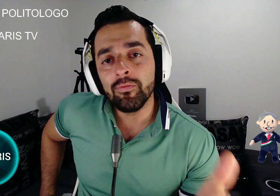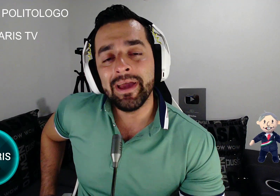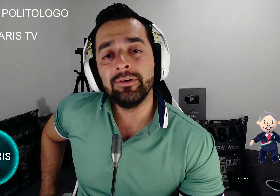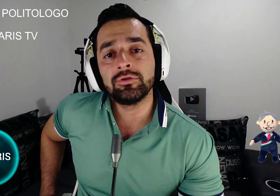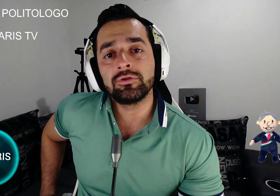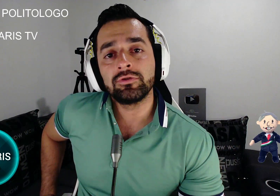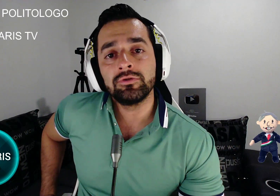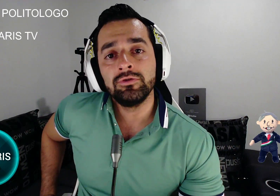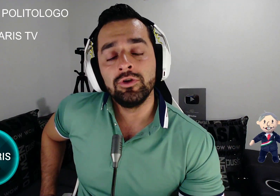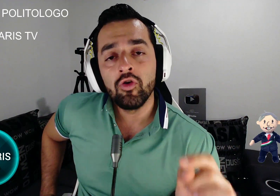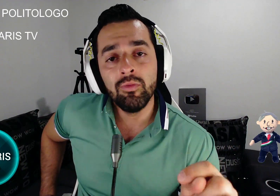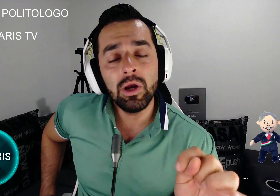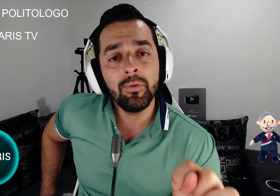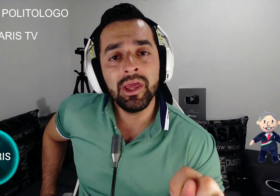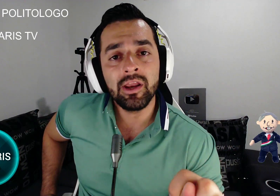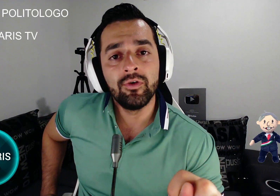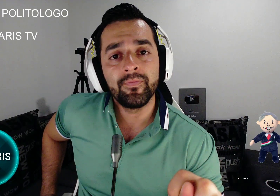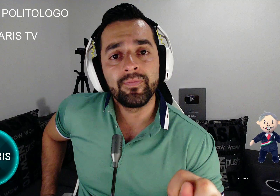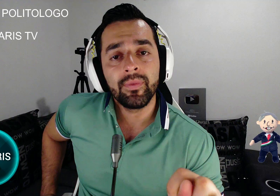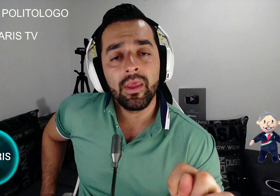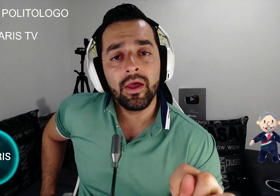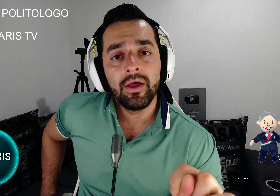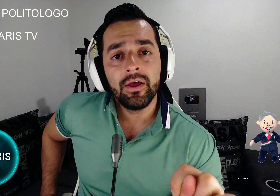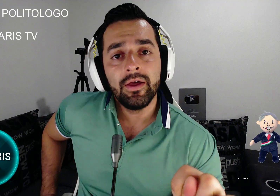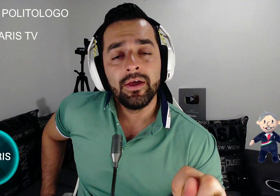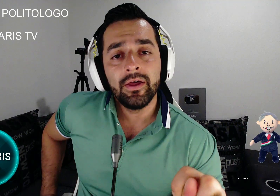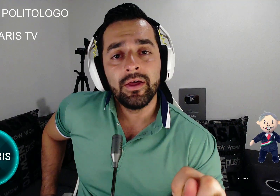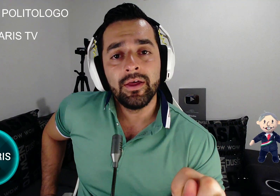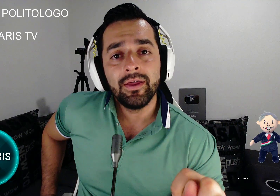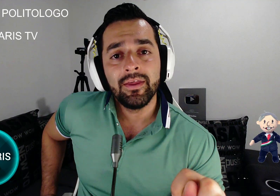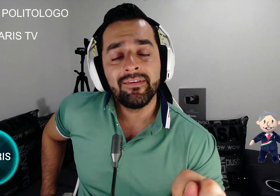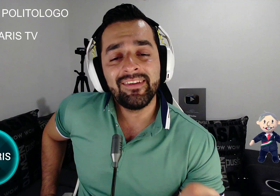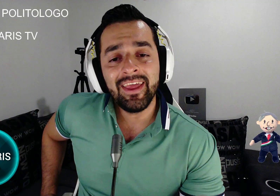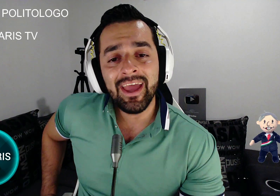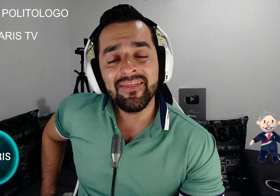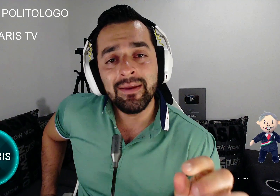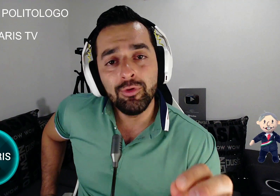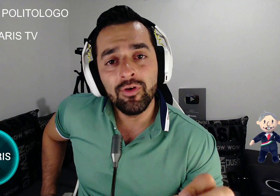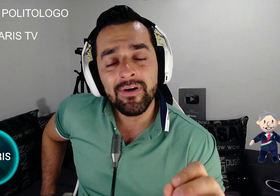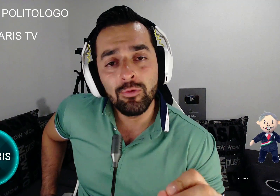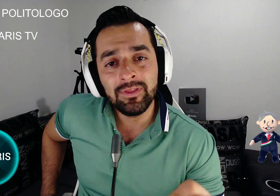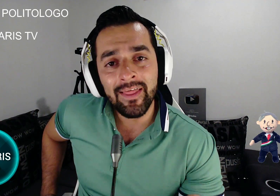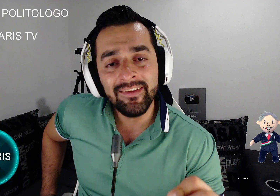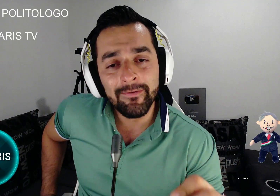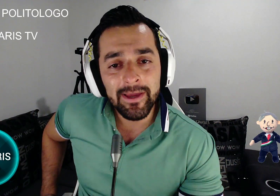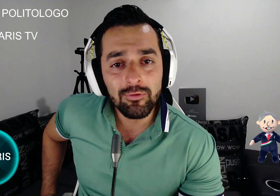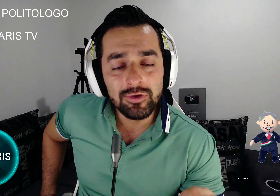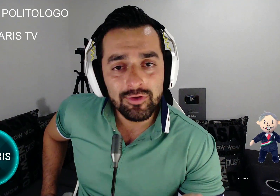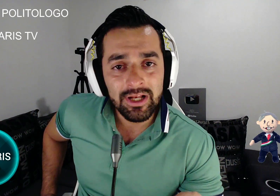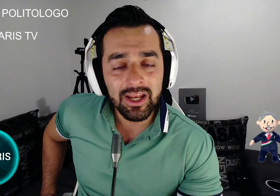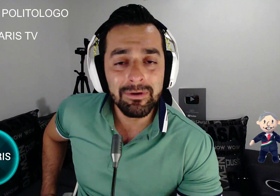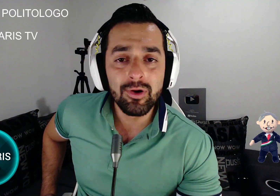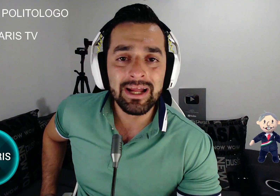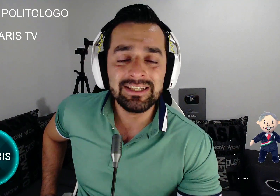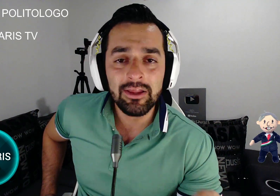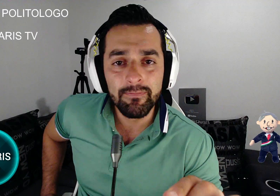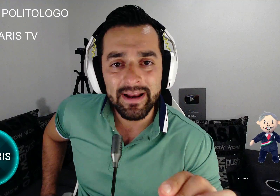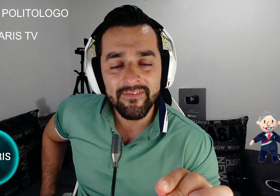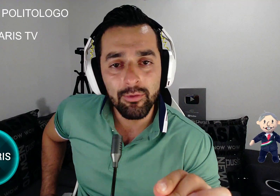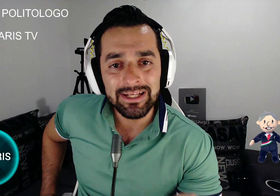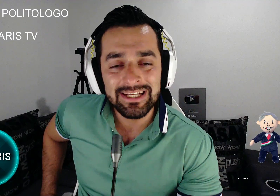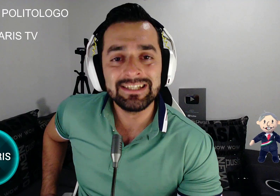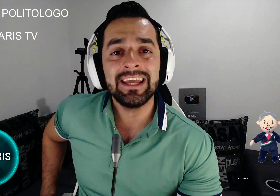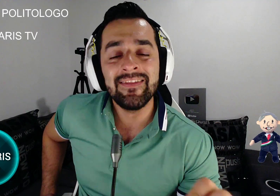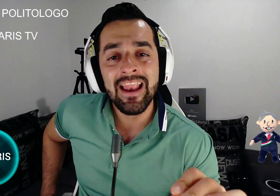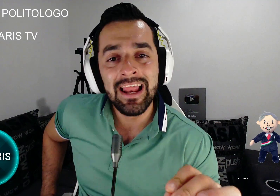a los colombianos como el gobierno se atribuyó facultades de vínculos con el crimen organizado